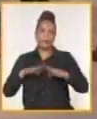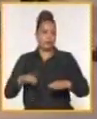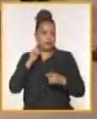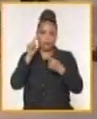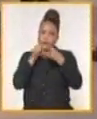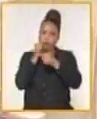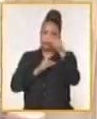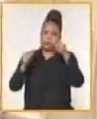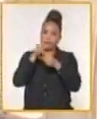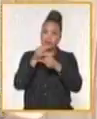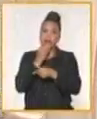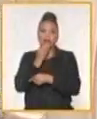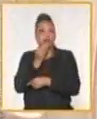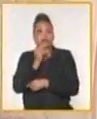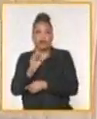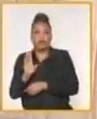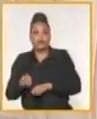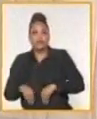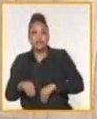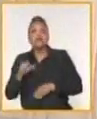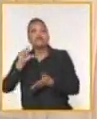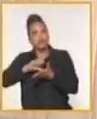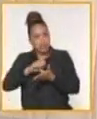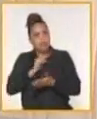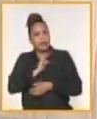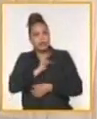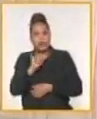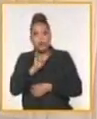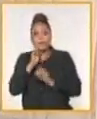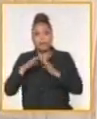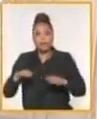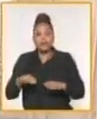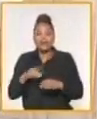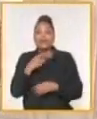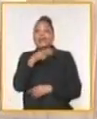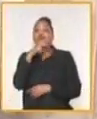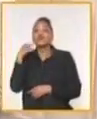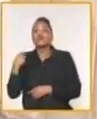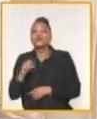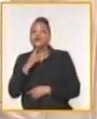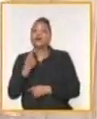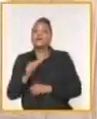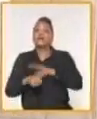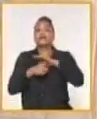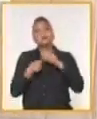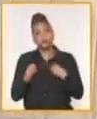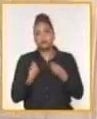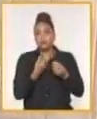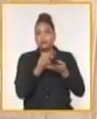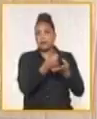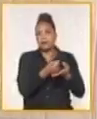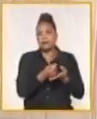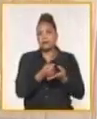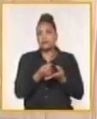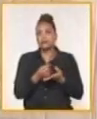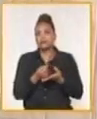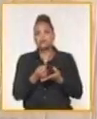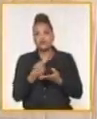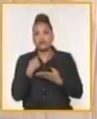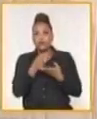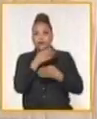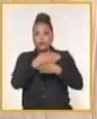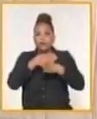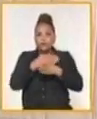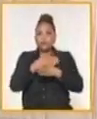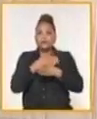Israel. Entonces, hasta Irán, porque yo no he analizado Irán. Rusia, Putin dijo, no, yo me brindo. Hubiese sido un interlocutor perfecto. Dicen